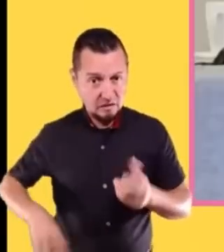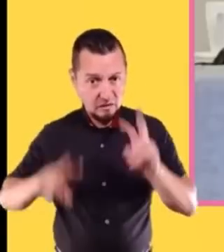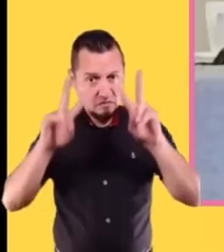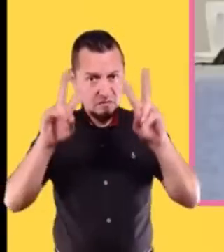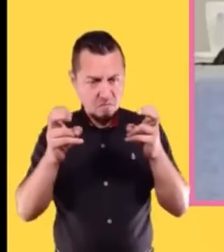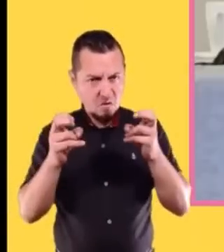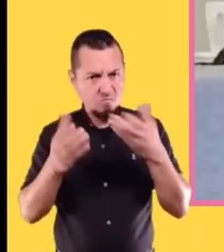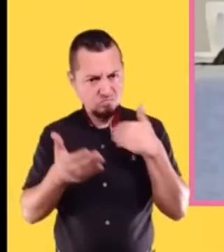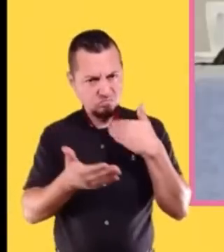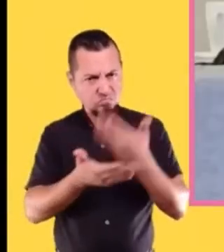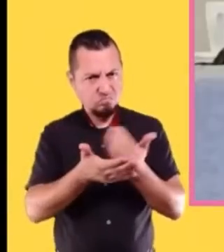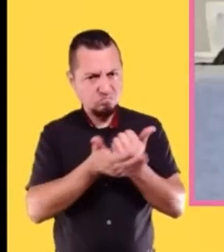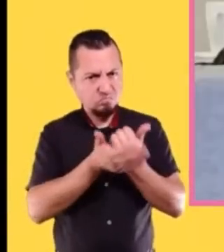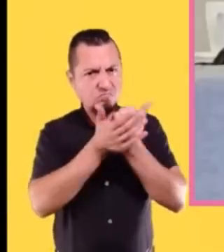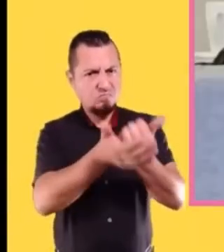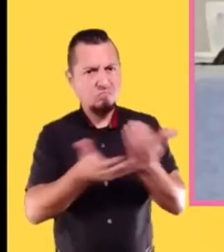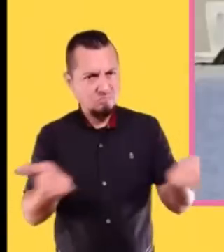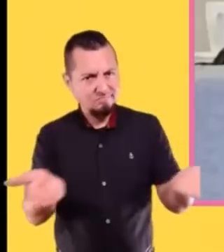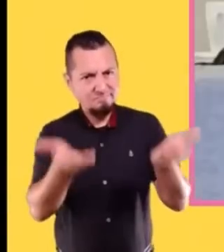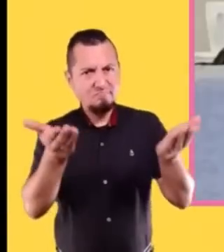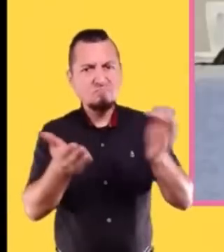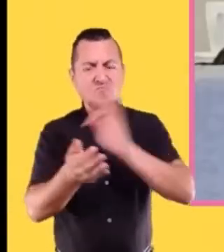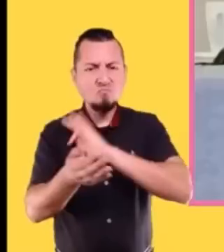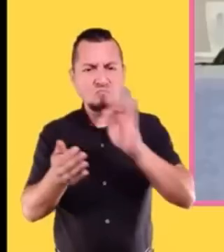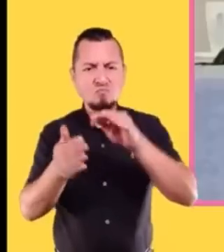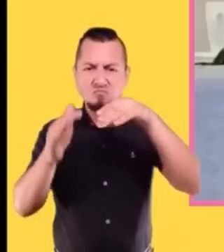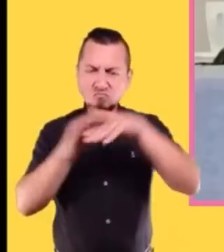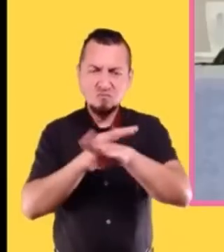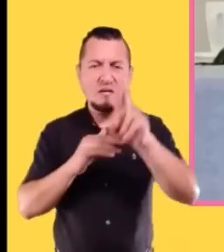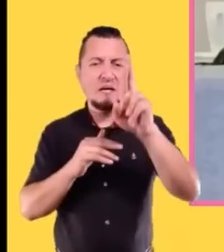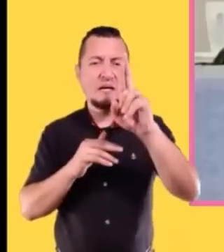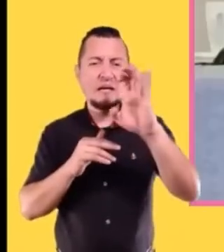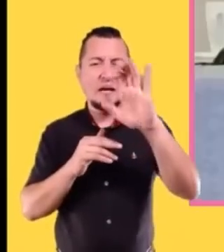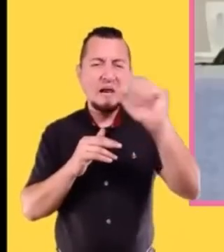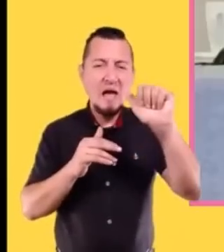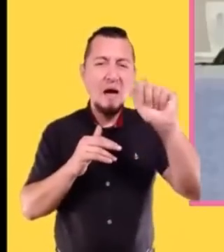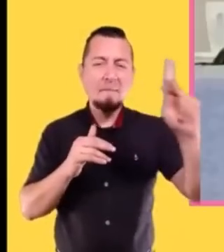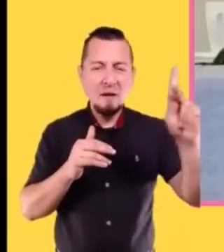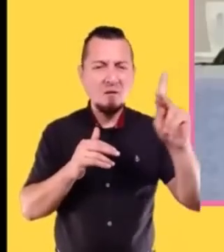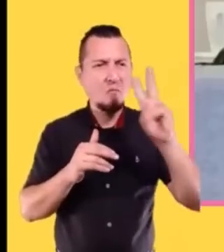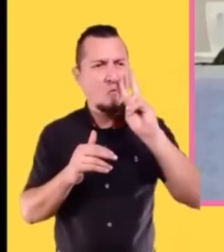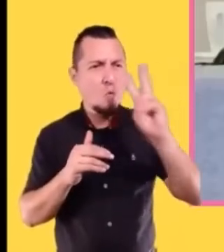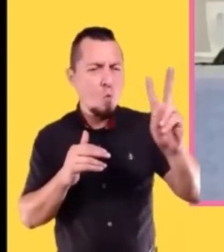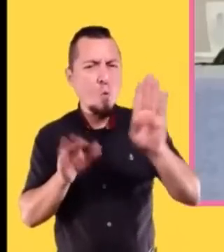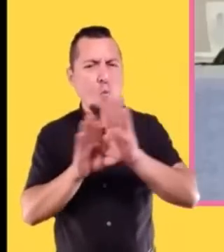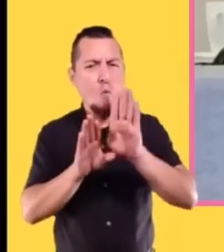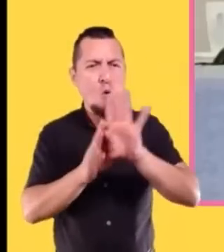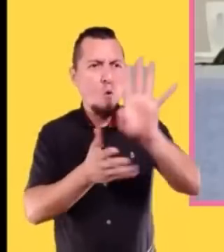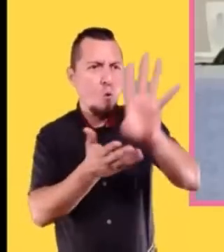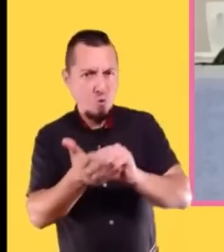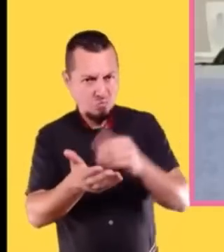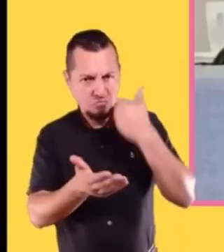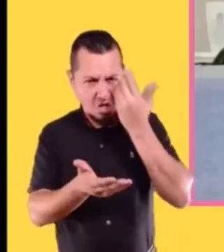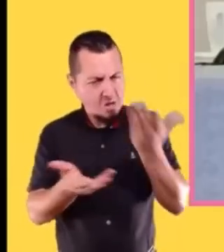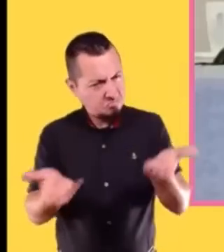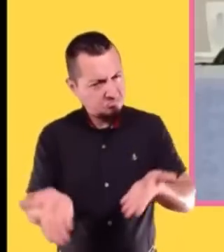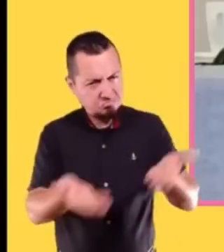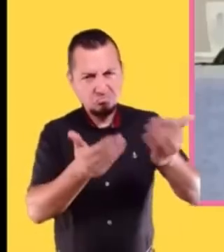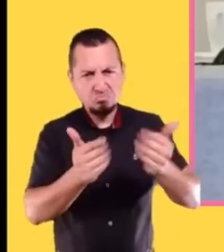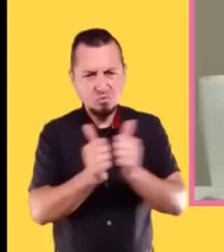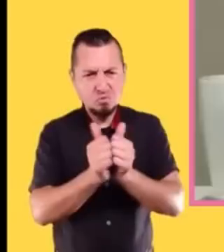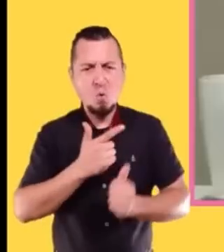nuestras herramientas, a que entren a Recrea App, a que se den cuenta de cómo se están generando los